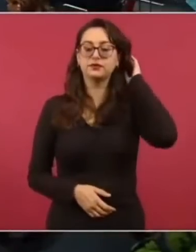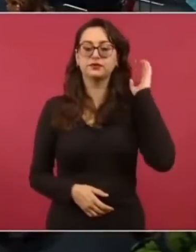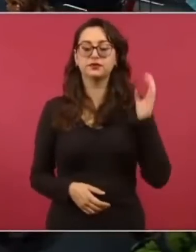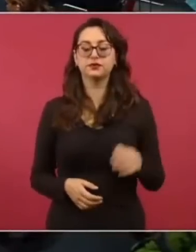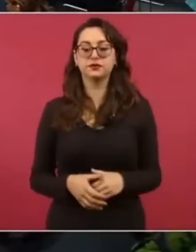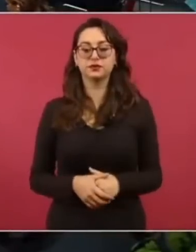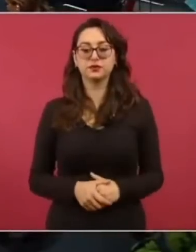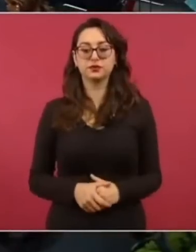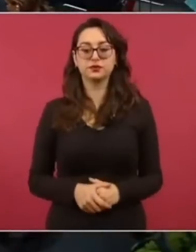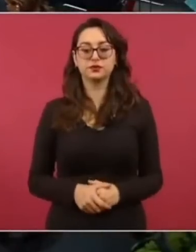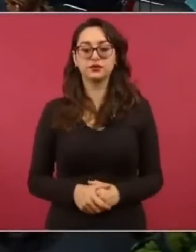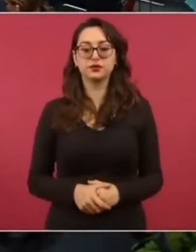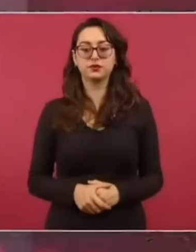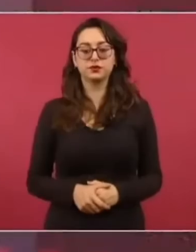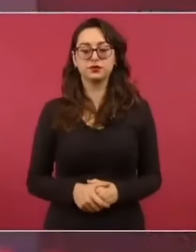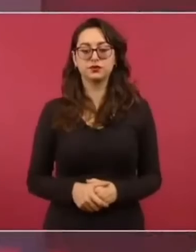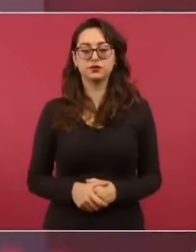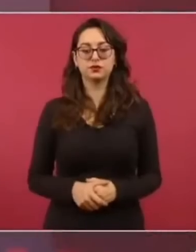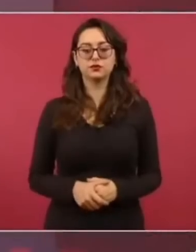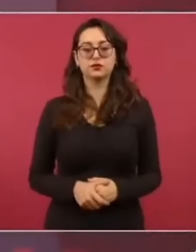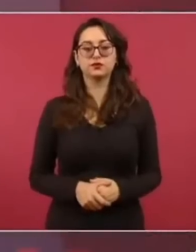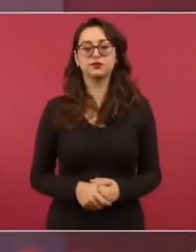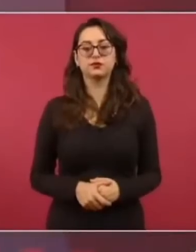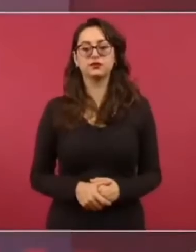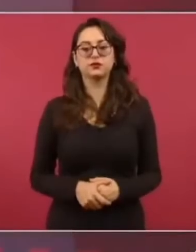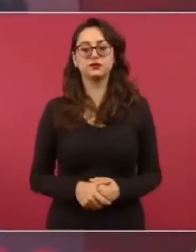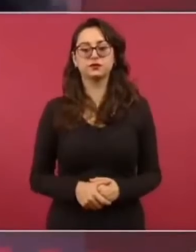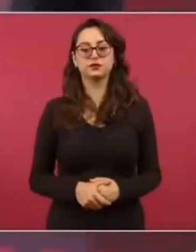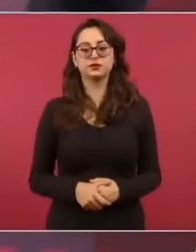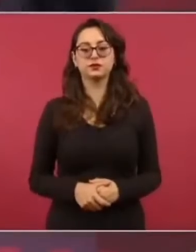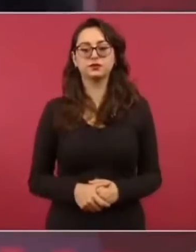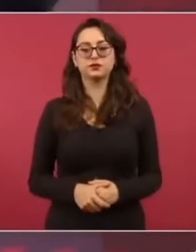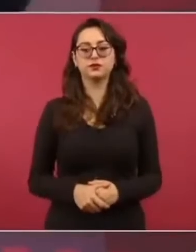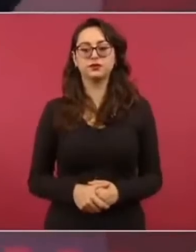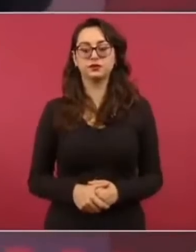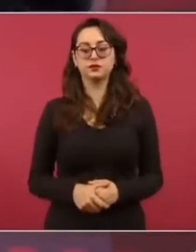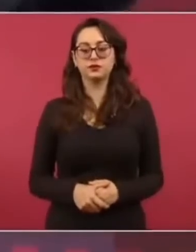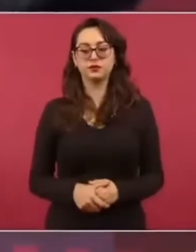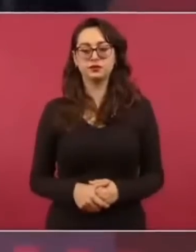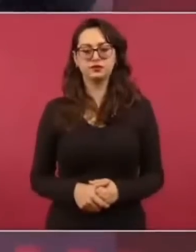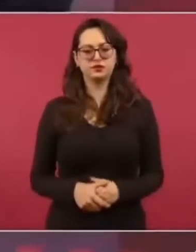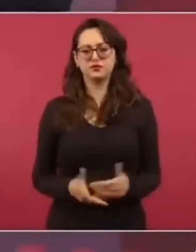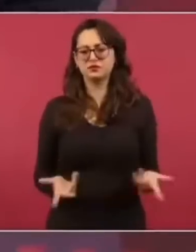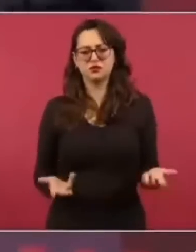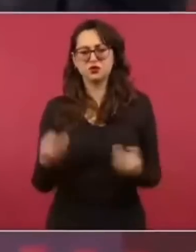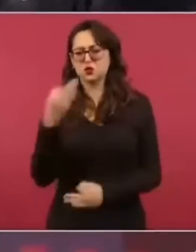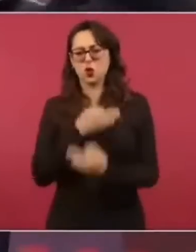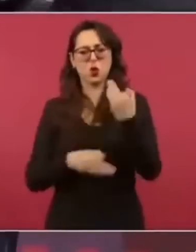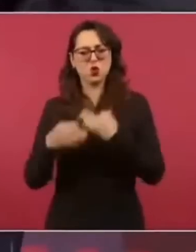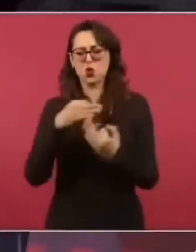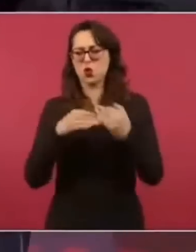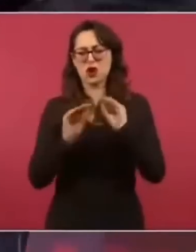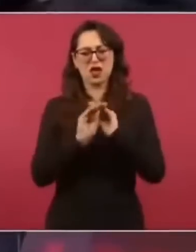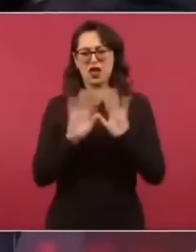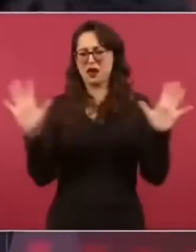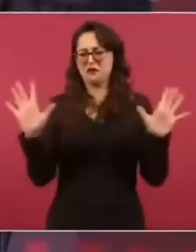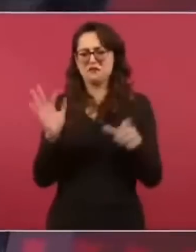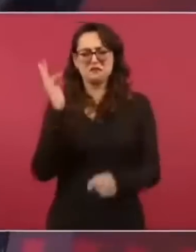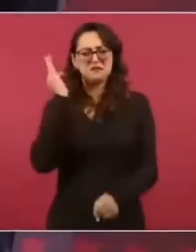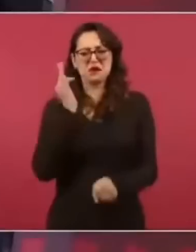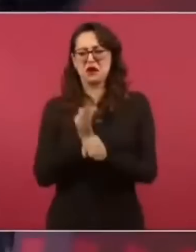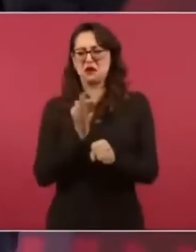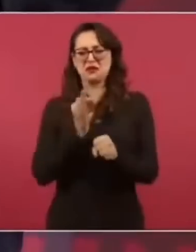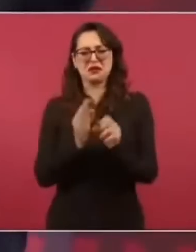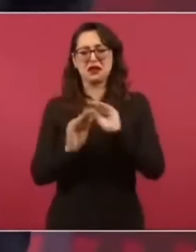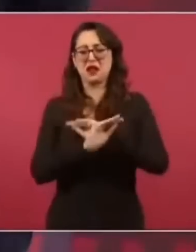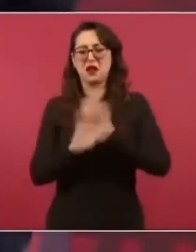Ese es otro asunto. En una segunda Pero está muy claro, o sea, ¿qué